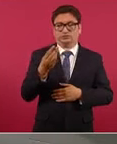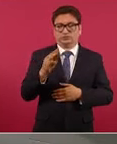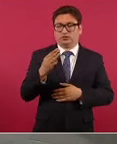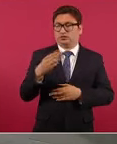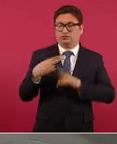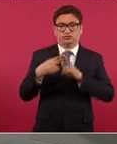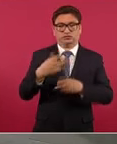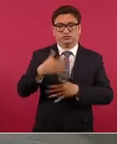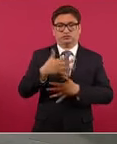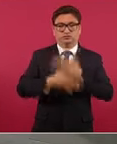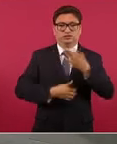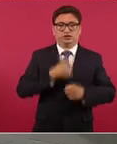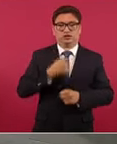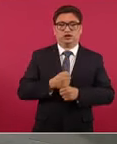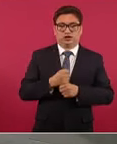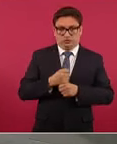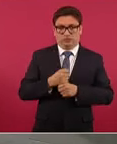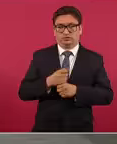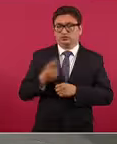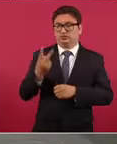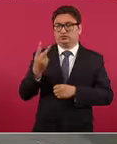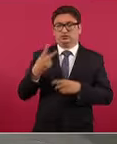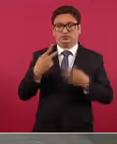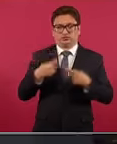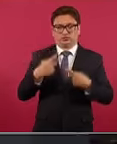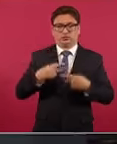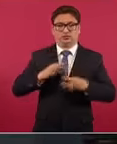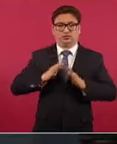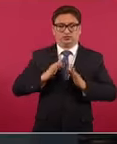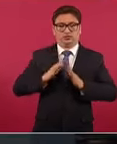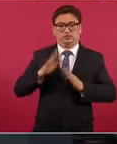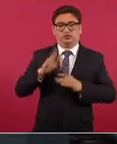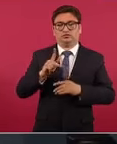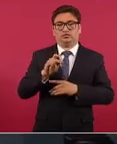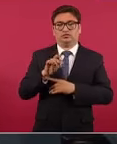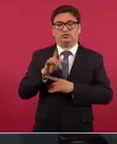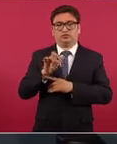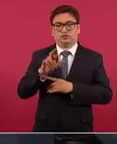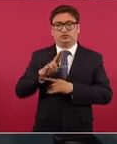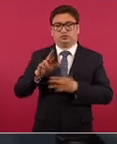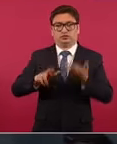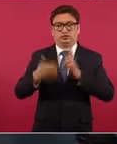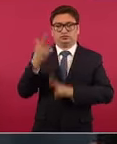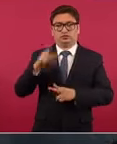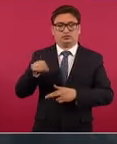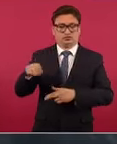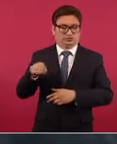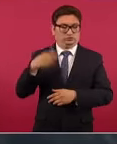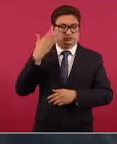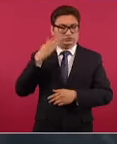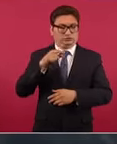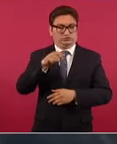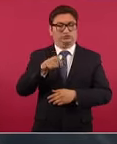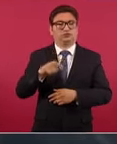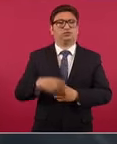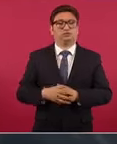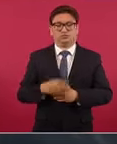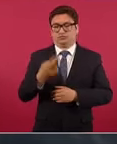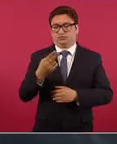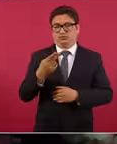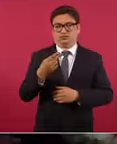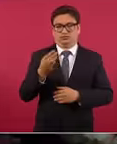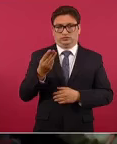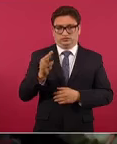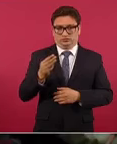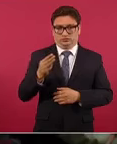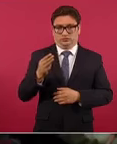de la desaparición de dos militantes del ejército popular revolucionario como usted sabe el 25 de